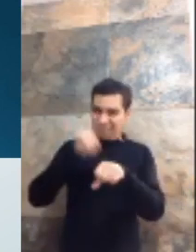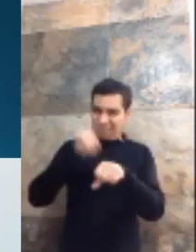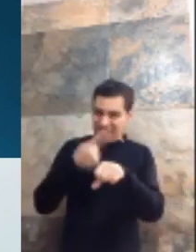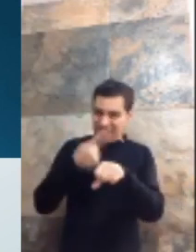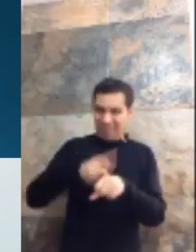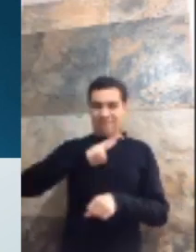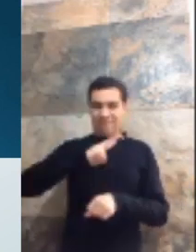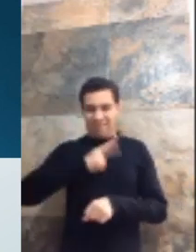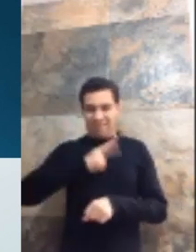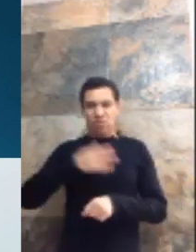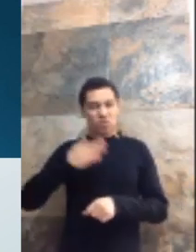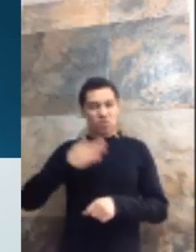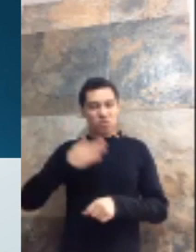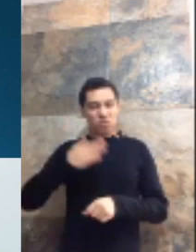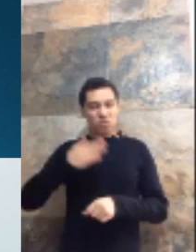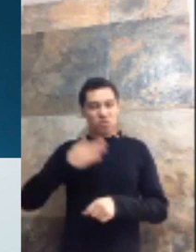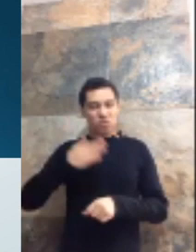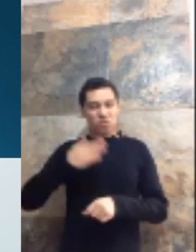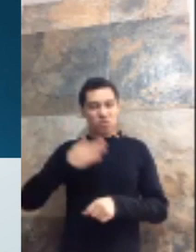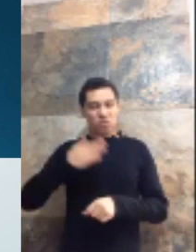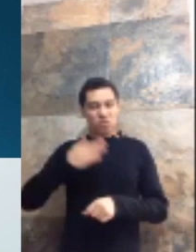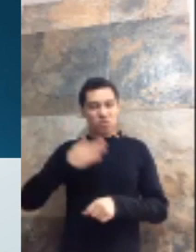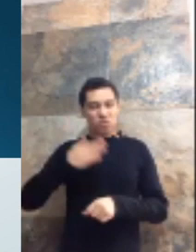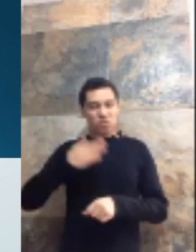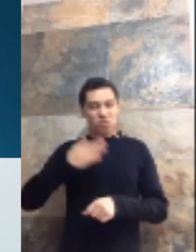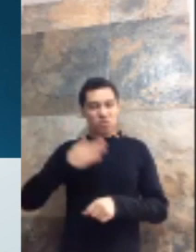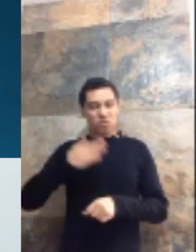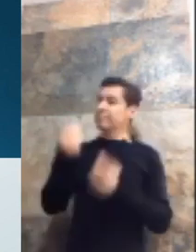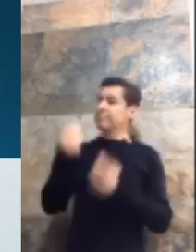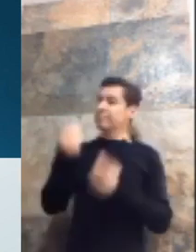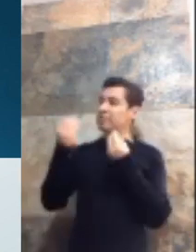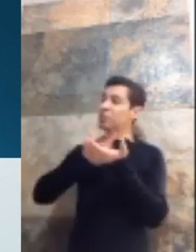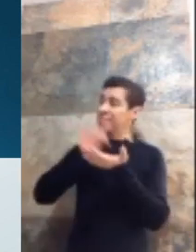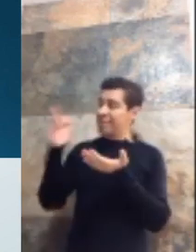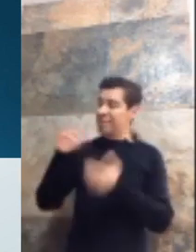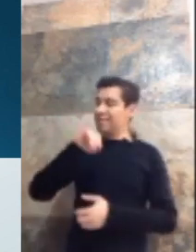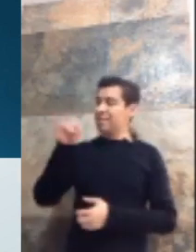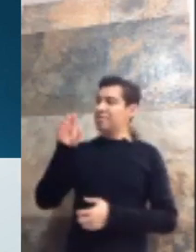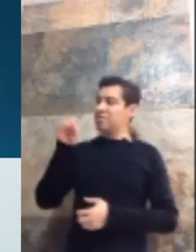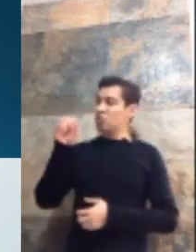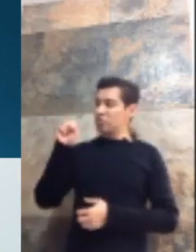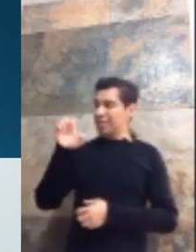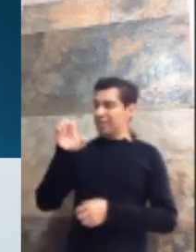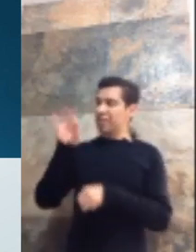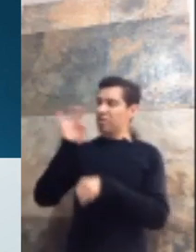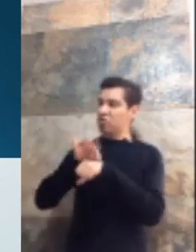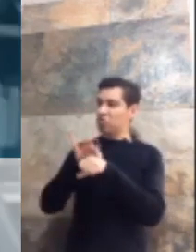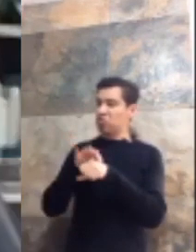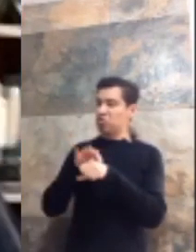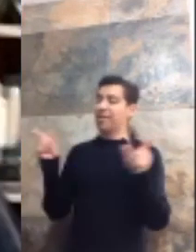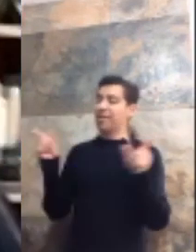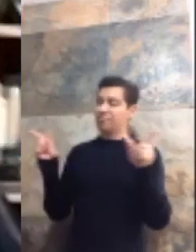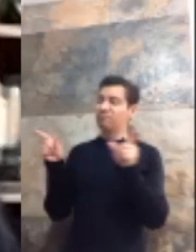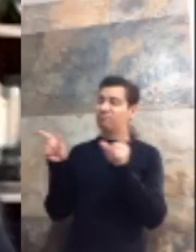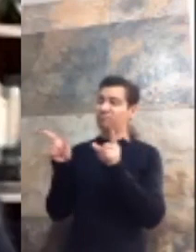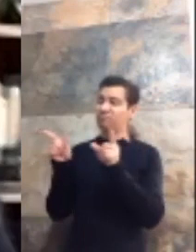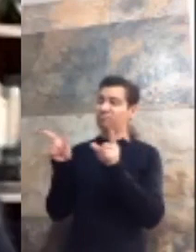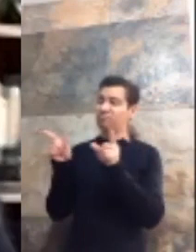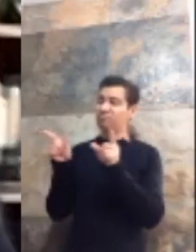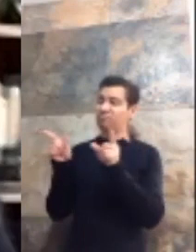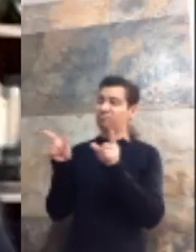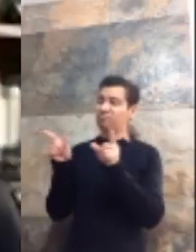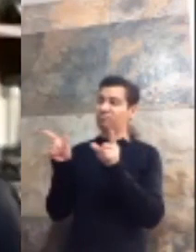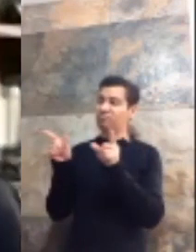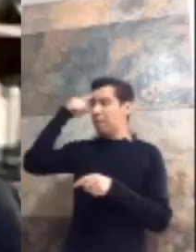Muchísimas gracias, Juan José. Yo creo que vamos a ir cerrando esta plática. Yo creo que podría tratar de